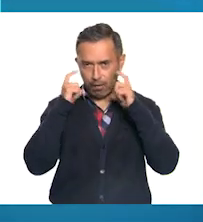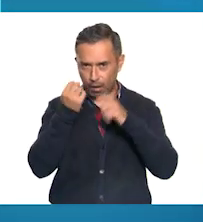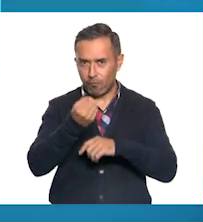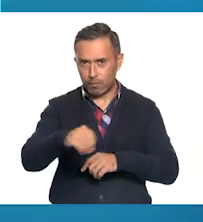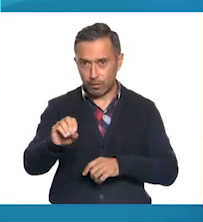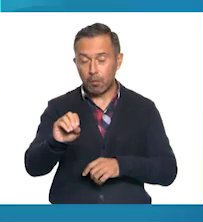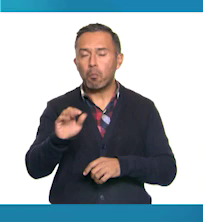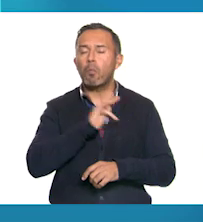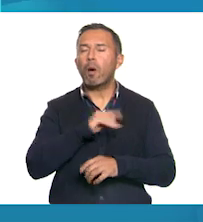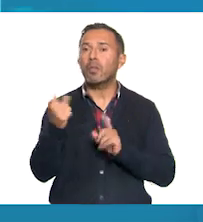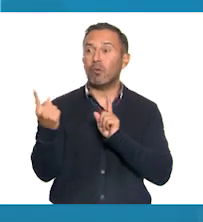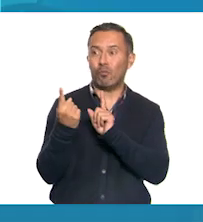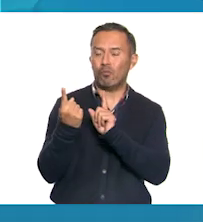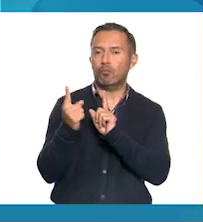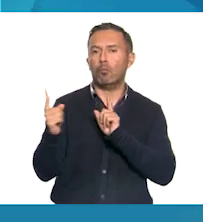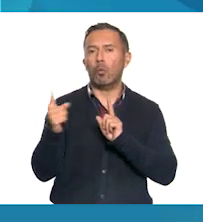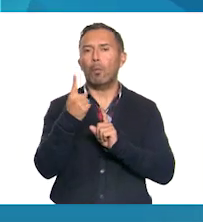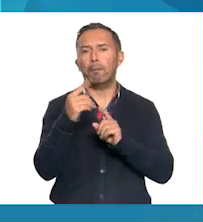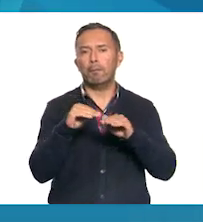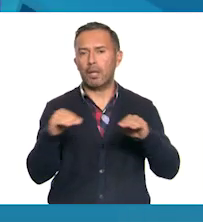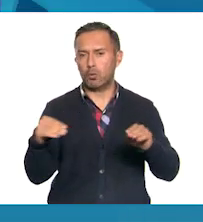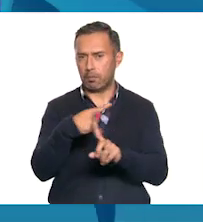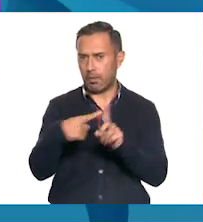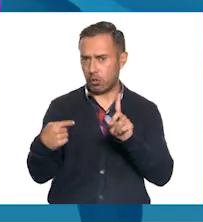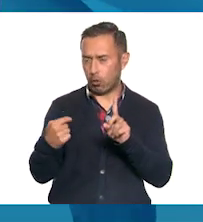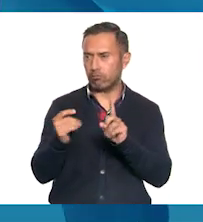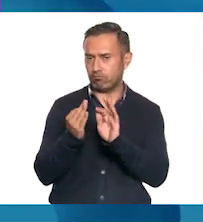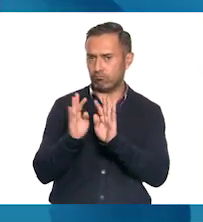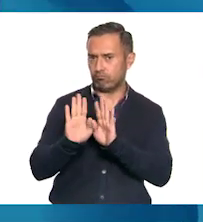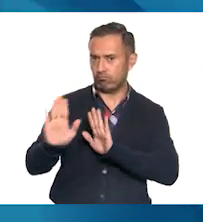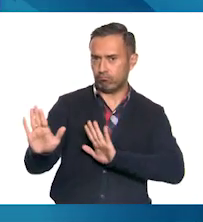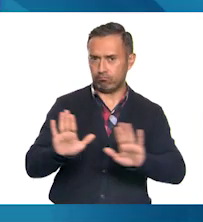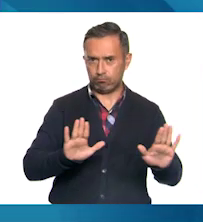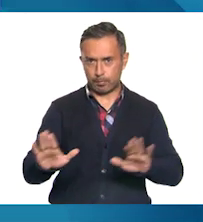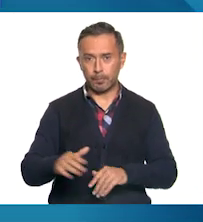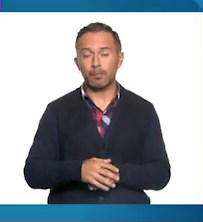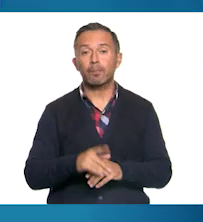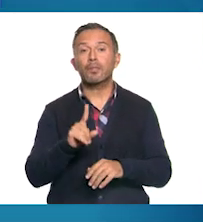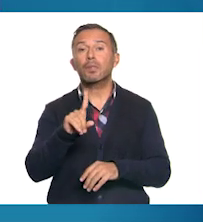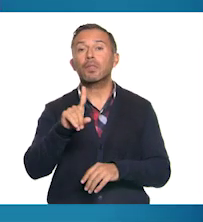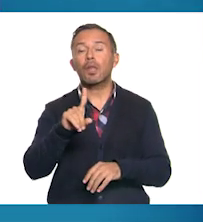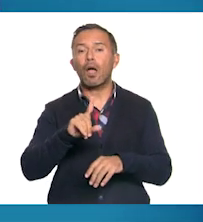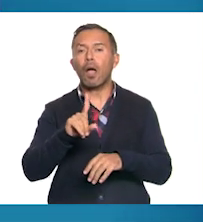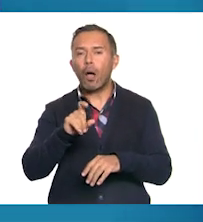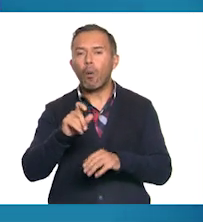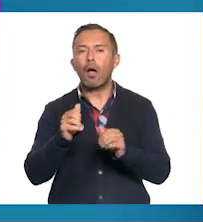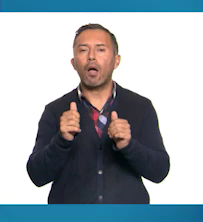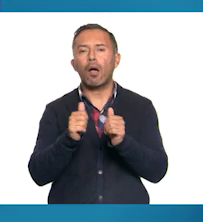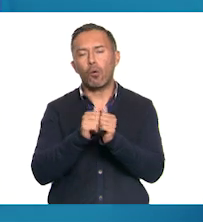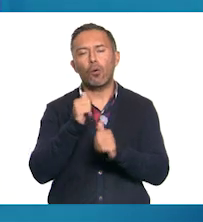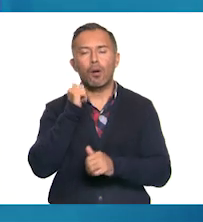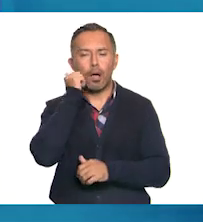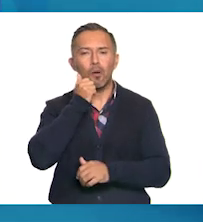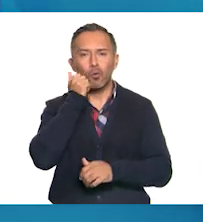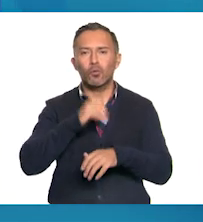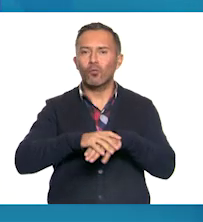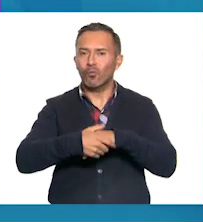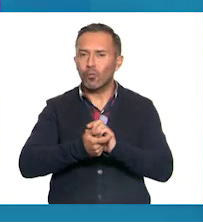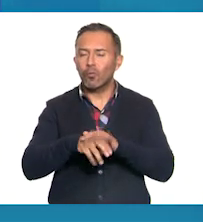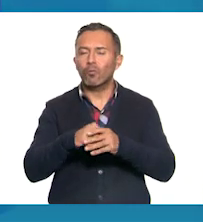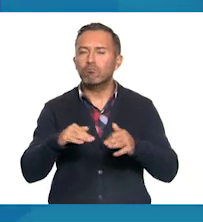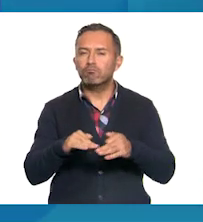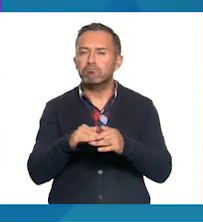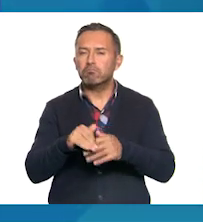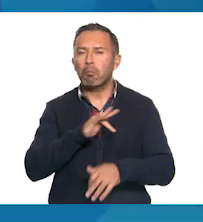una distancia mínima de 1.5 metros entre tú y los demás. Lávate las manos muy seguido con agua y jabón por lo menos